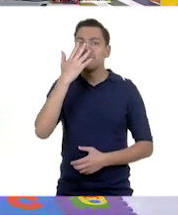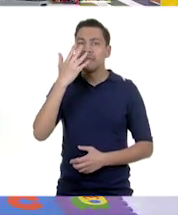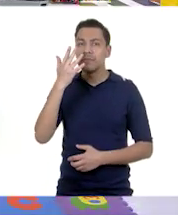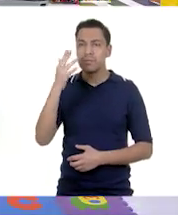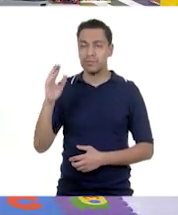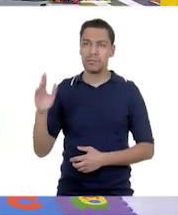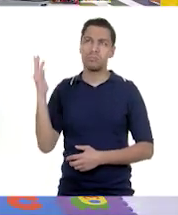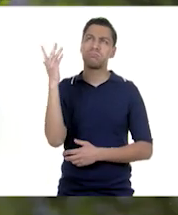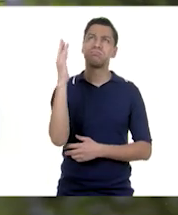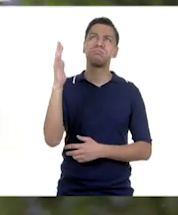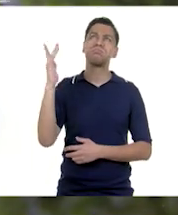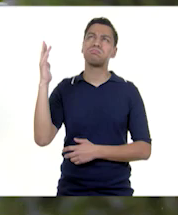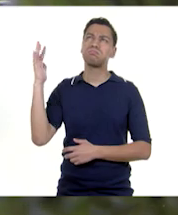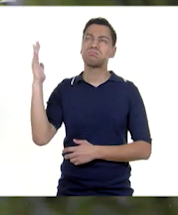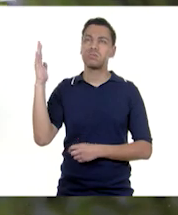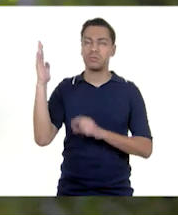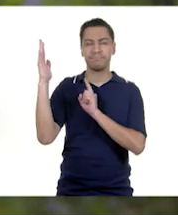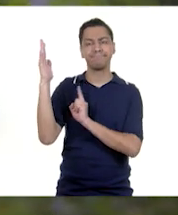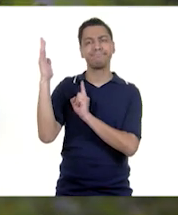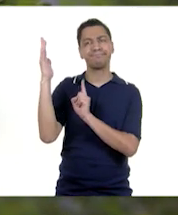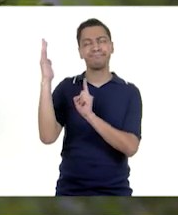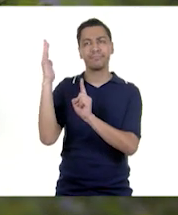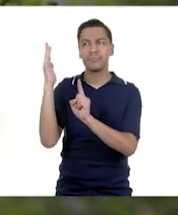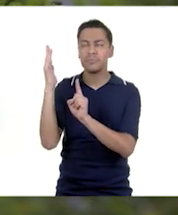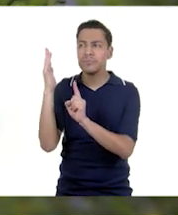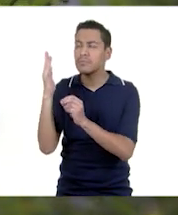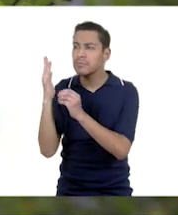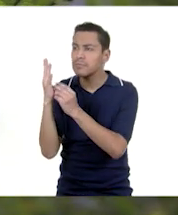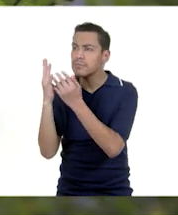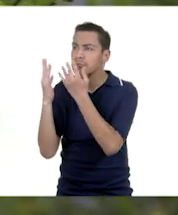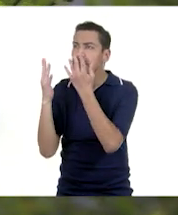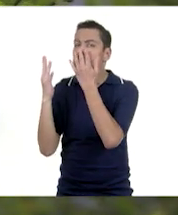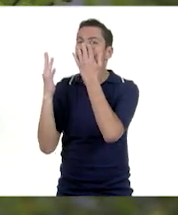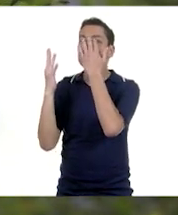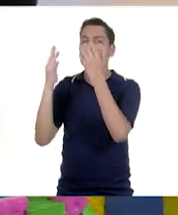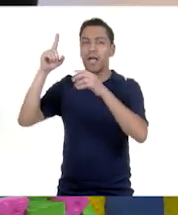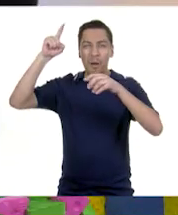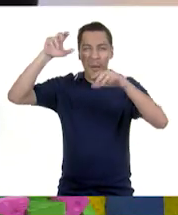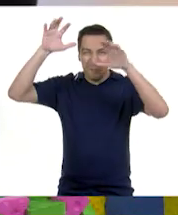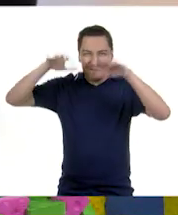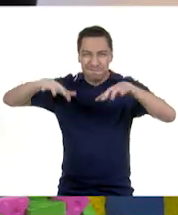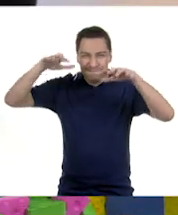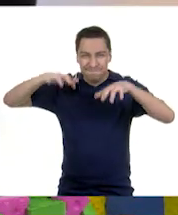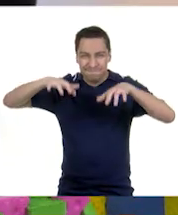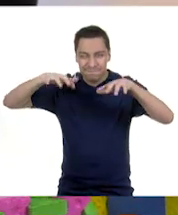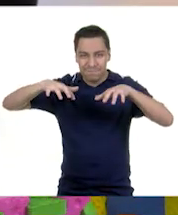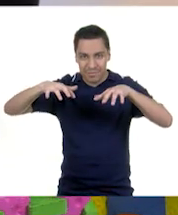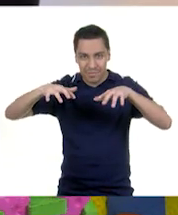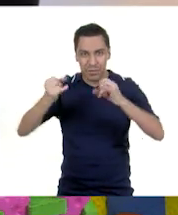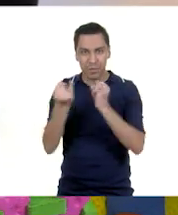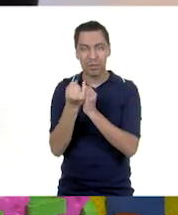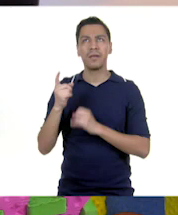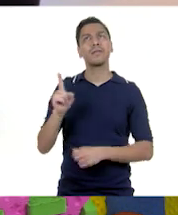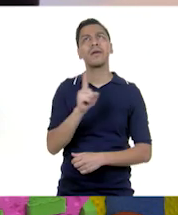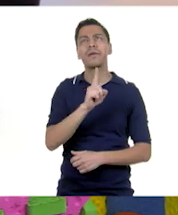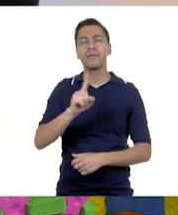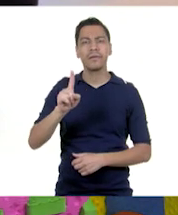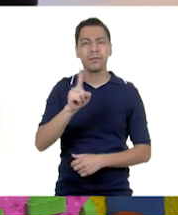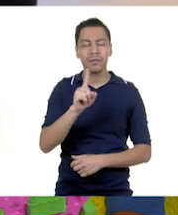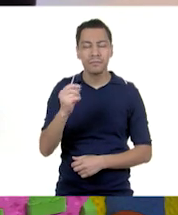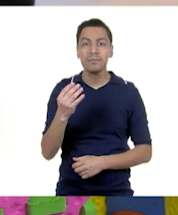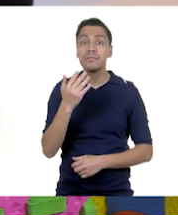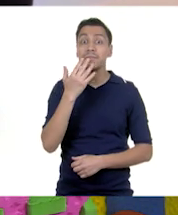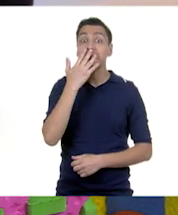Cuando pasas por allí y sobre todo si acaba de llover, ¡uy! ¡Qué maravilla es ese aroma! Efectivamente, tiene un olor muy fuerte.